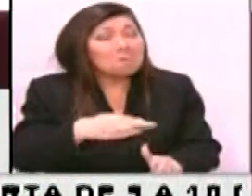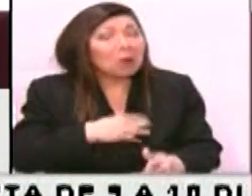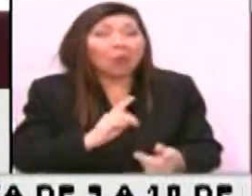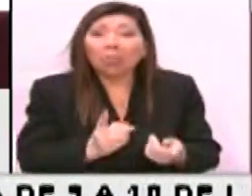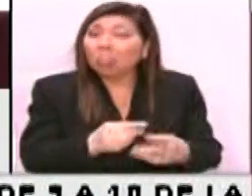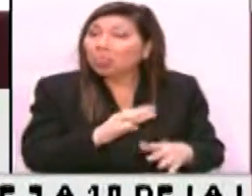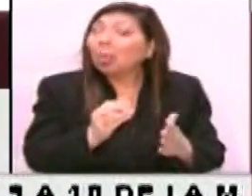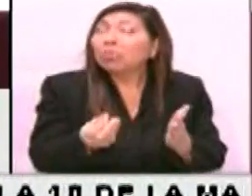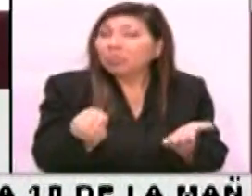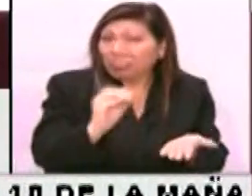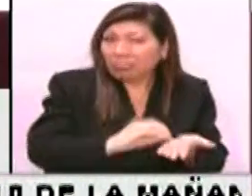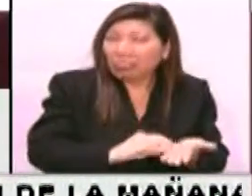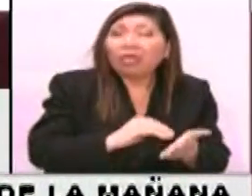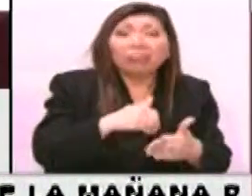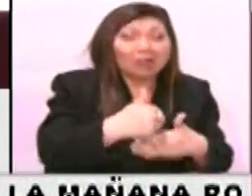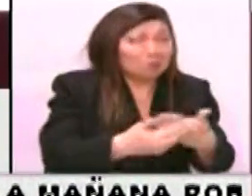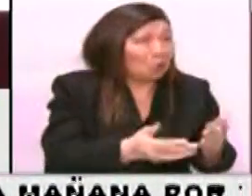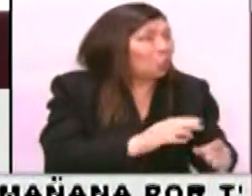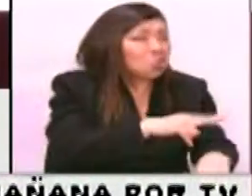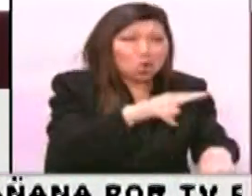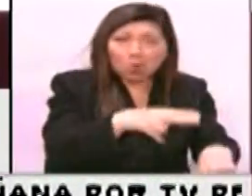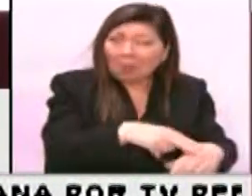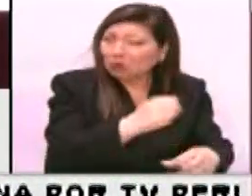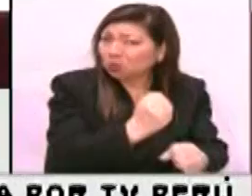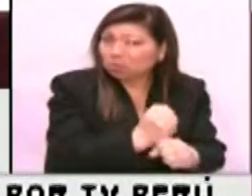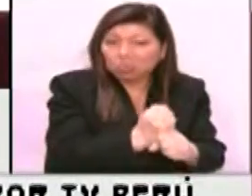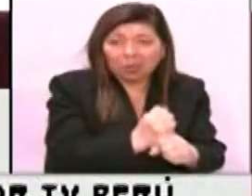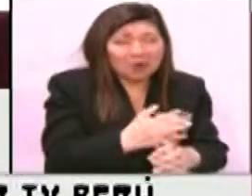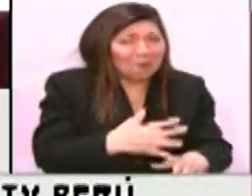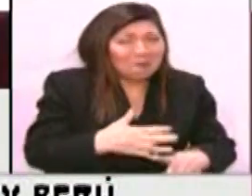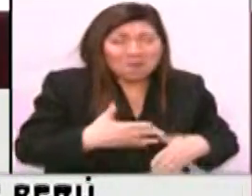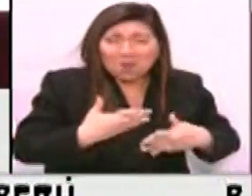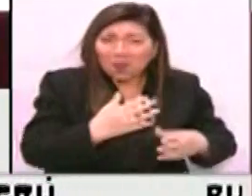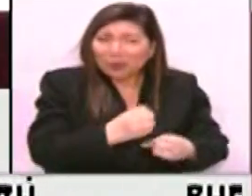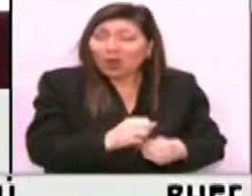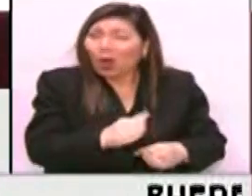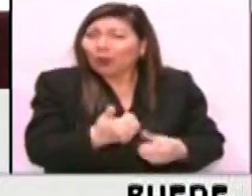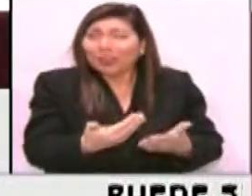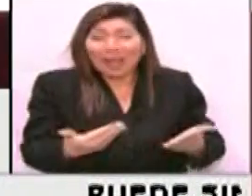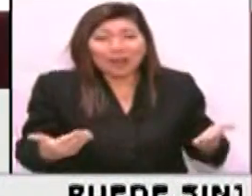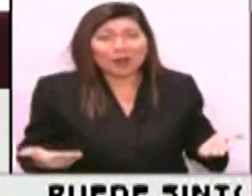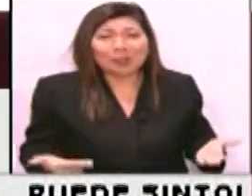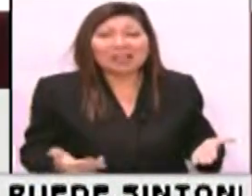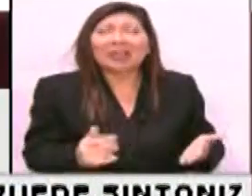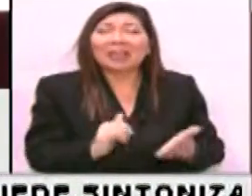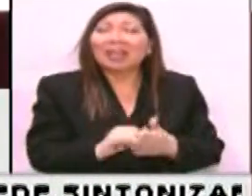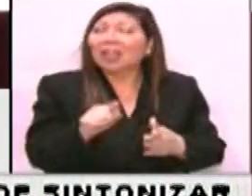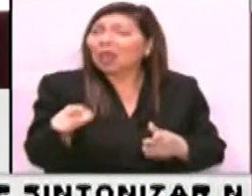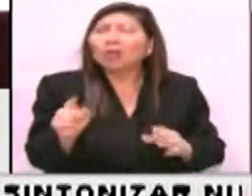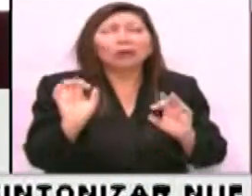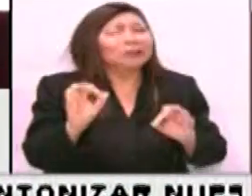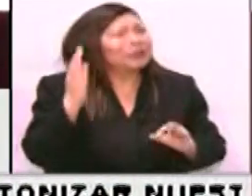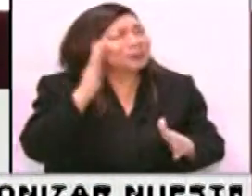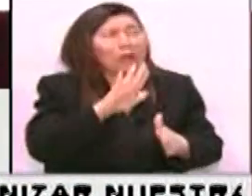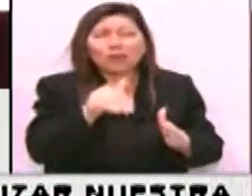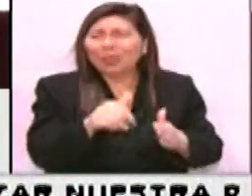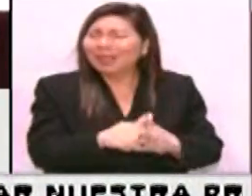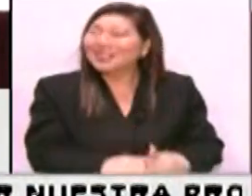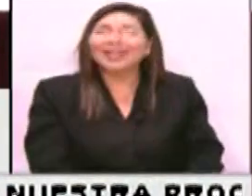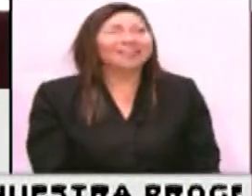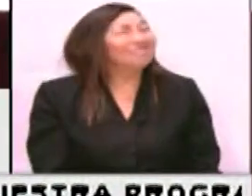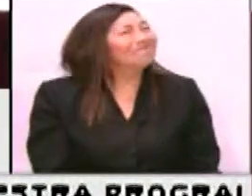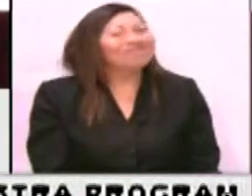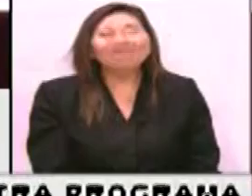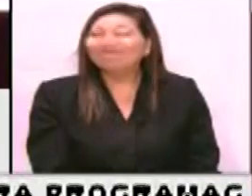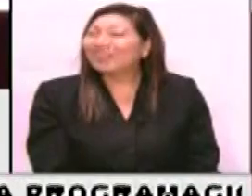actividad profesional. En consecuencia, no se puede sostener otra cosa de que ellos también sabían, todos sabían, no.